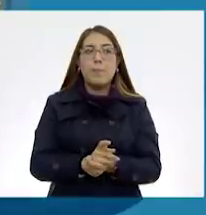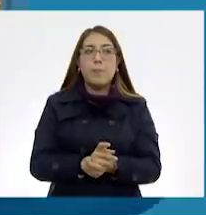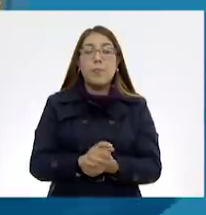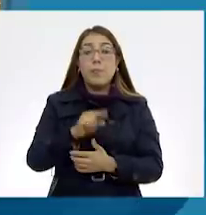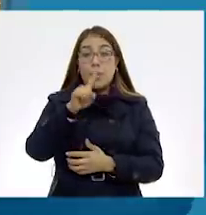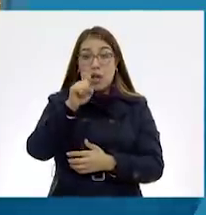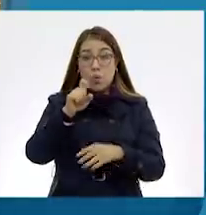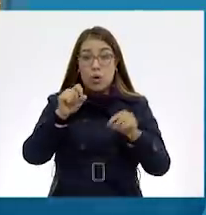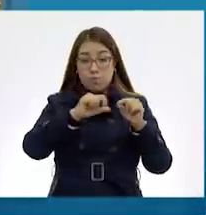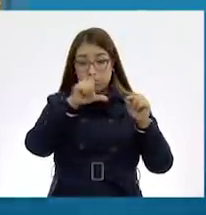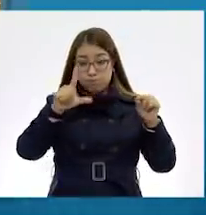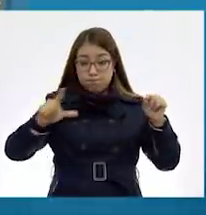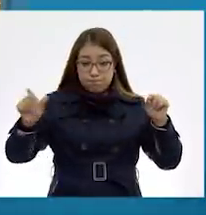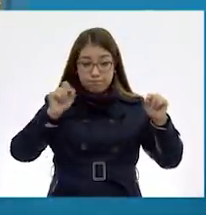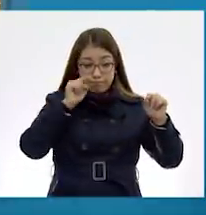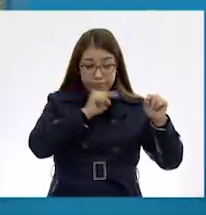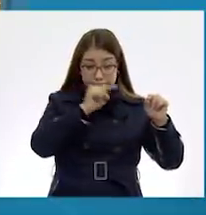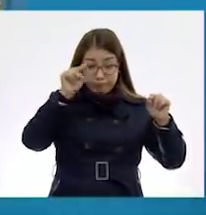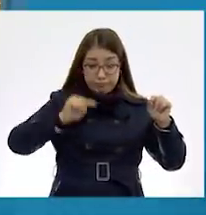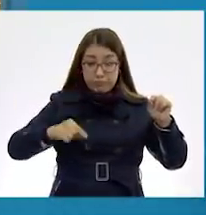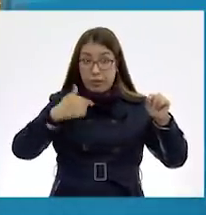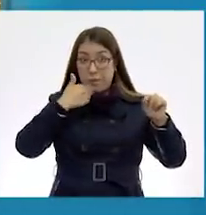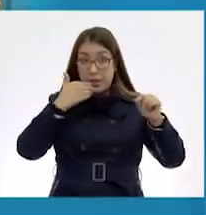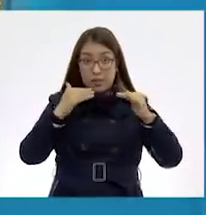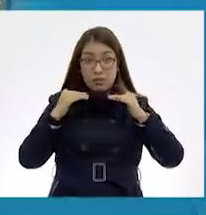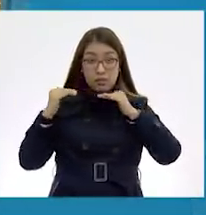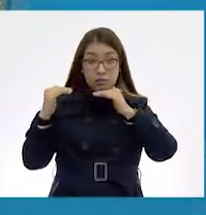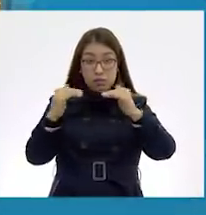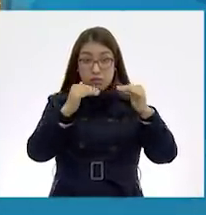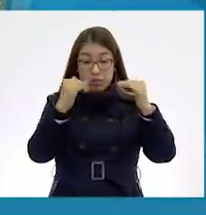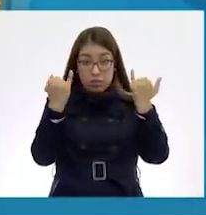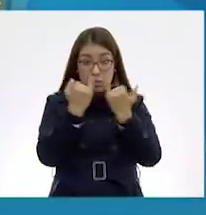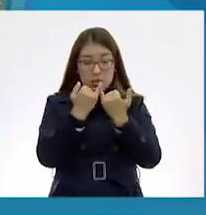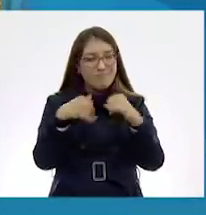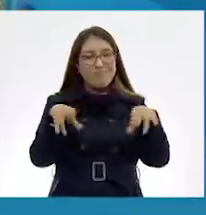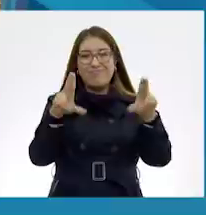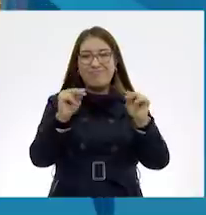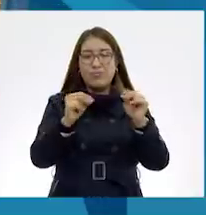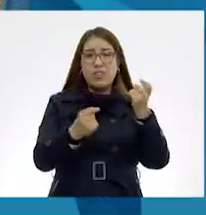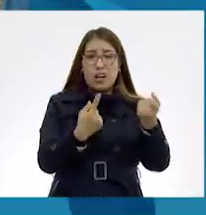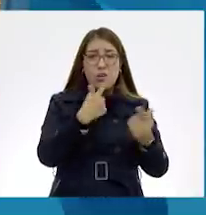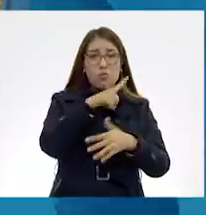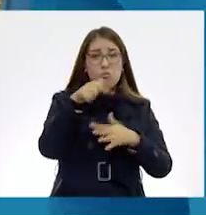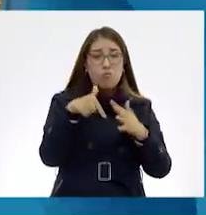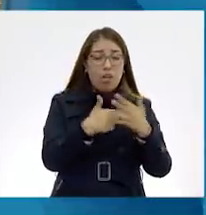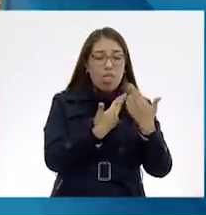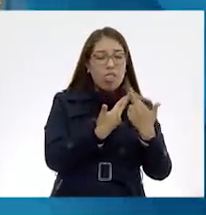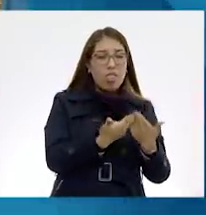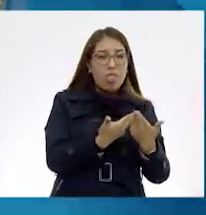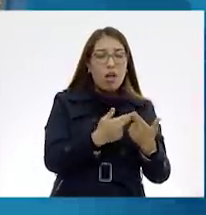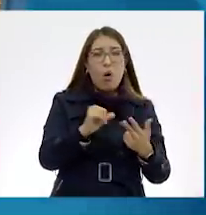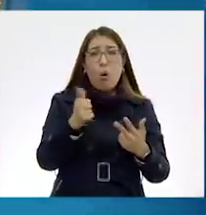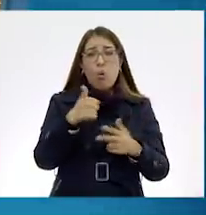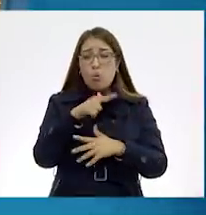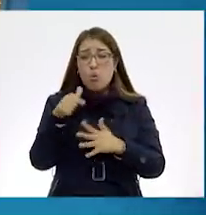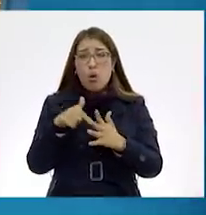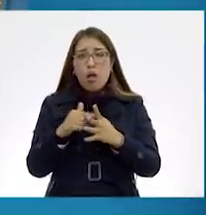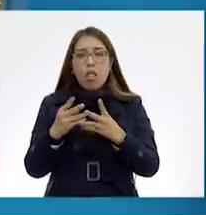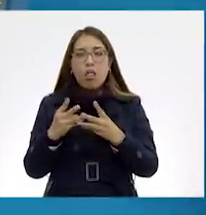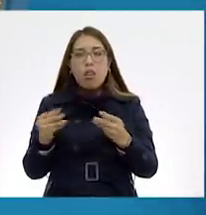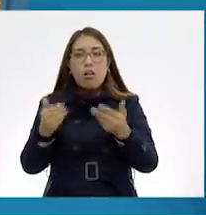agua en el espacio y en el tiempo, es decir, zonas donde hay mucha agua y zonas en donde hay poca o incluso no